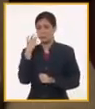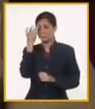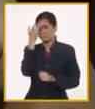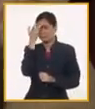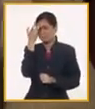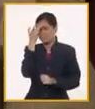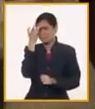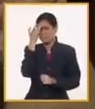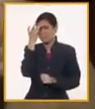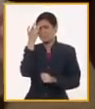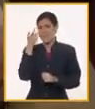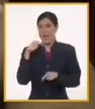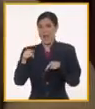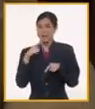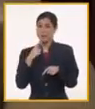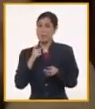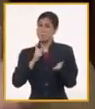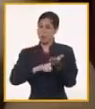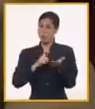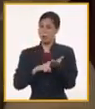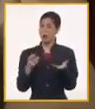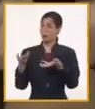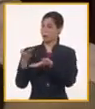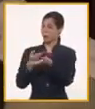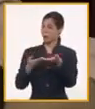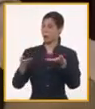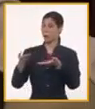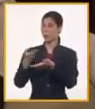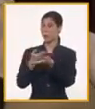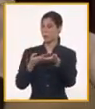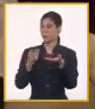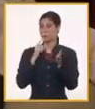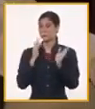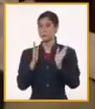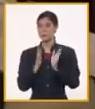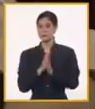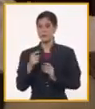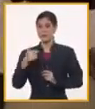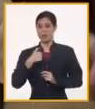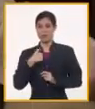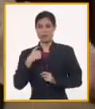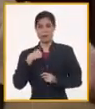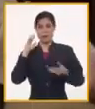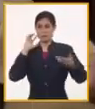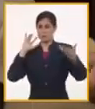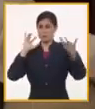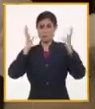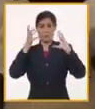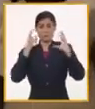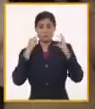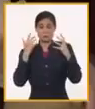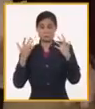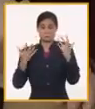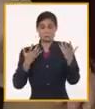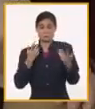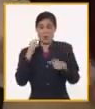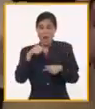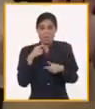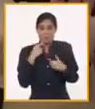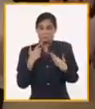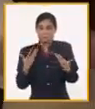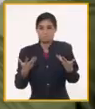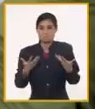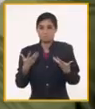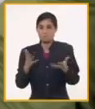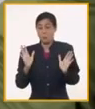hablado aquí con su... Bueno, el hombre dándome excusas y otro tampoco, menos podía saber qué cosa pasaba. Bueno, yo, figúrate, de lo más